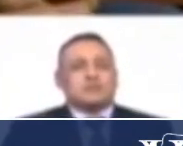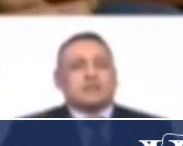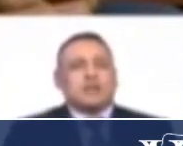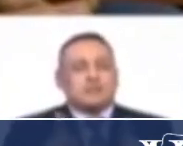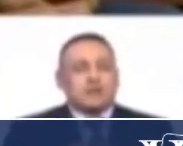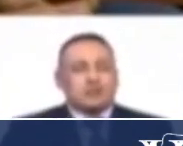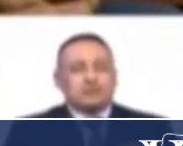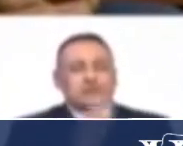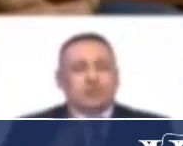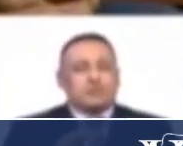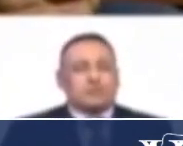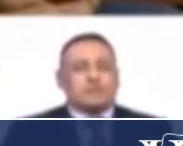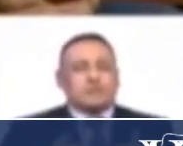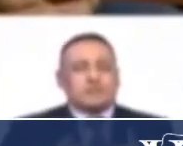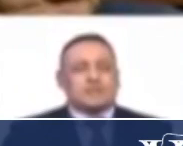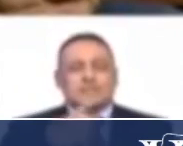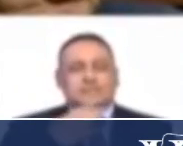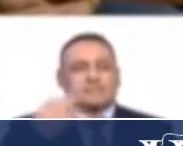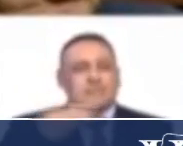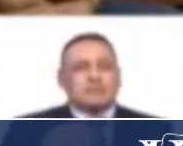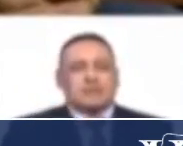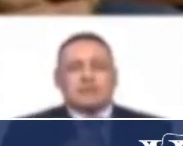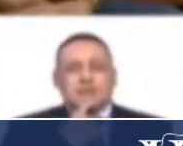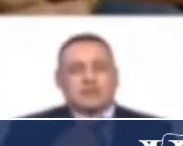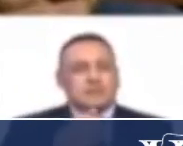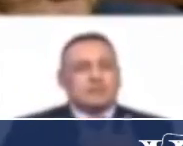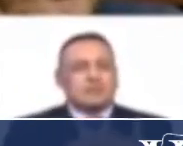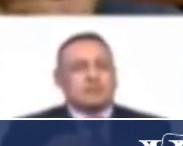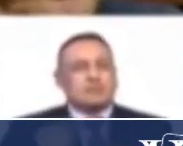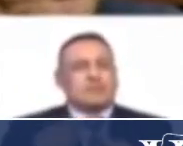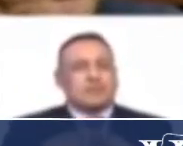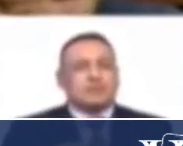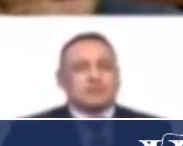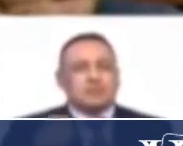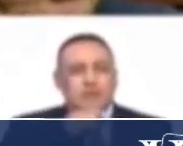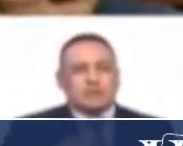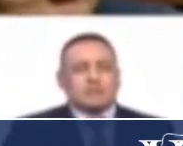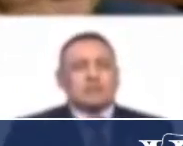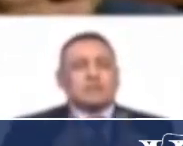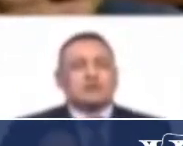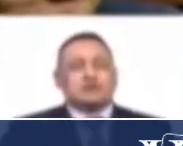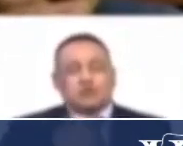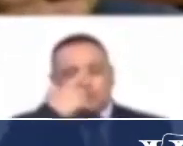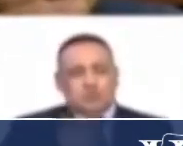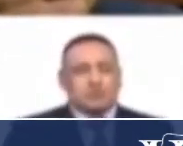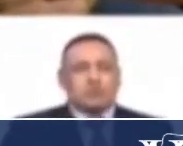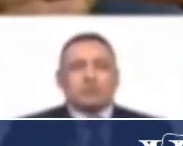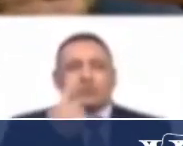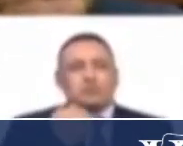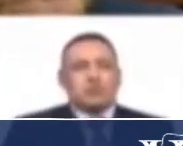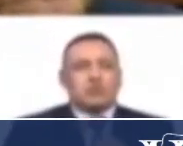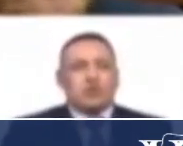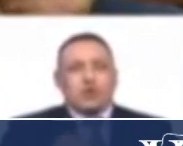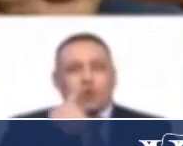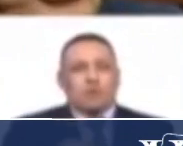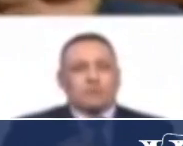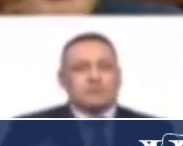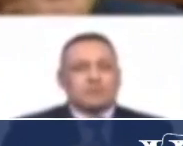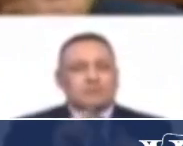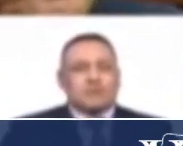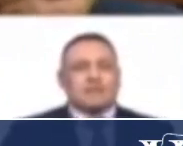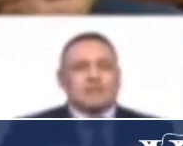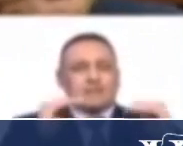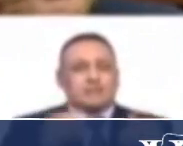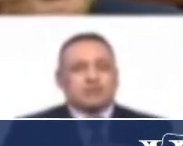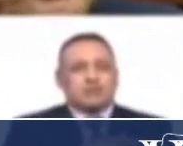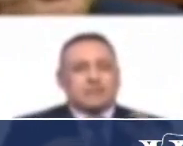en el transcurso de mi vida siempre han predominado las mujeres. Yo soy único hijo hombre.